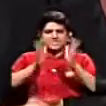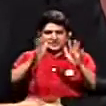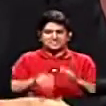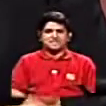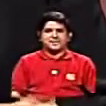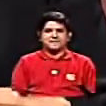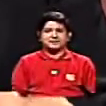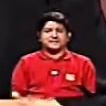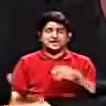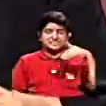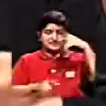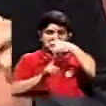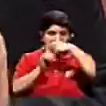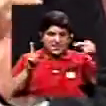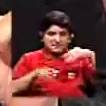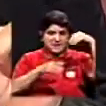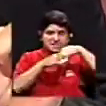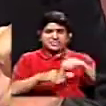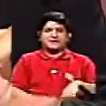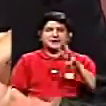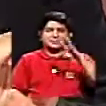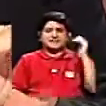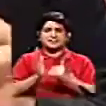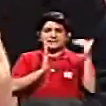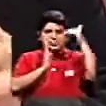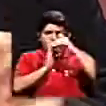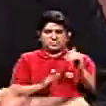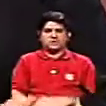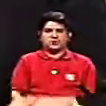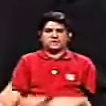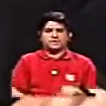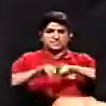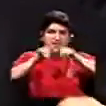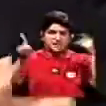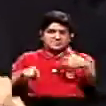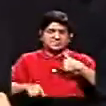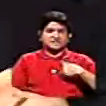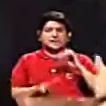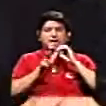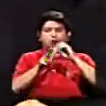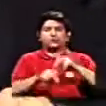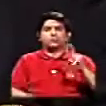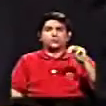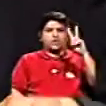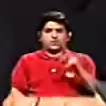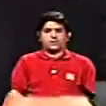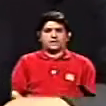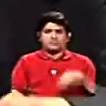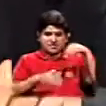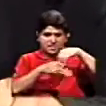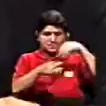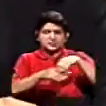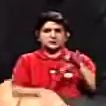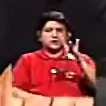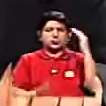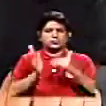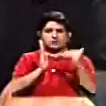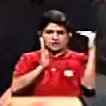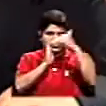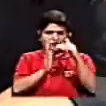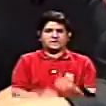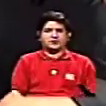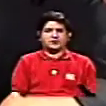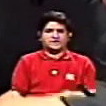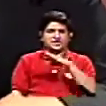media de inversión se concentra por debajo de los 600 millones, con excepción de octubre y noviembre. En octubre se invirtió 800 millones